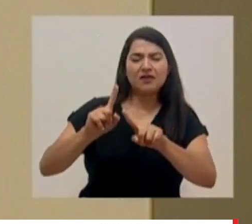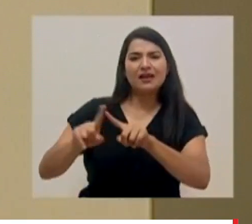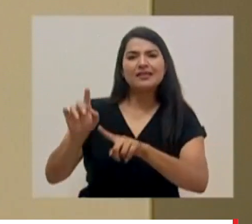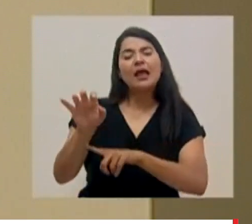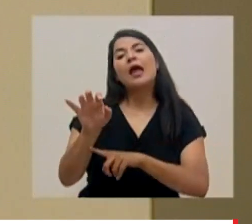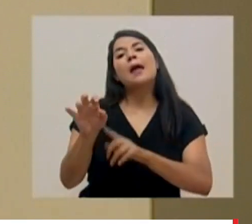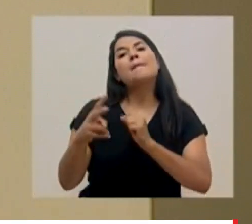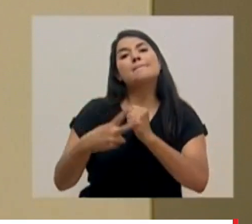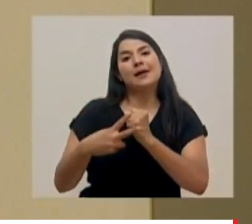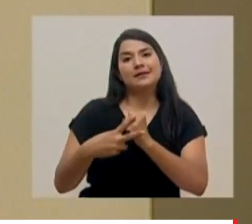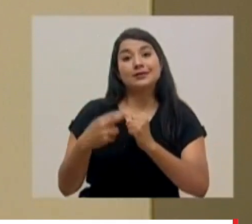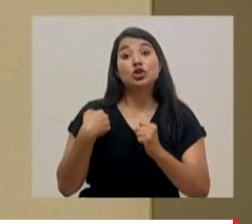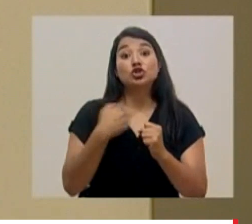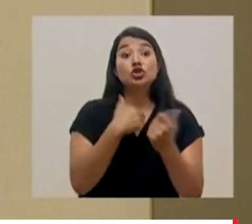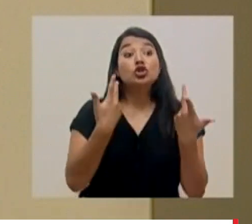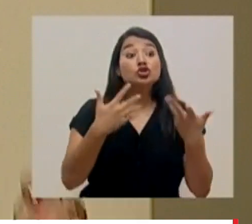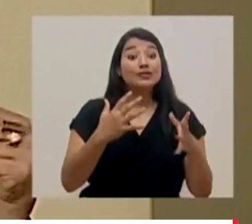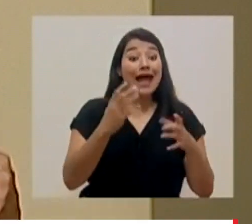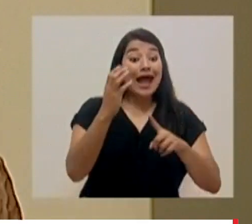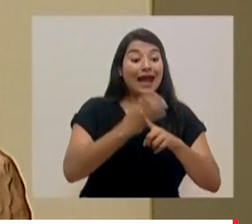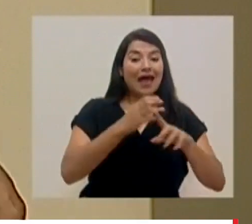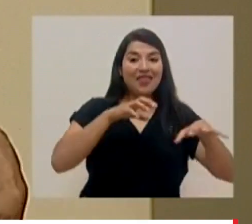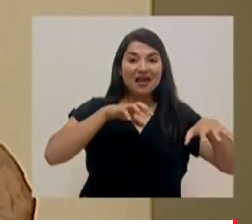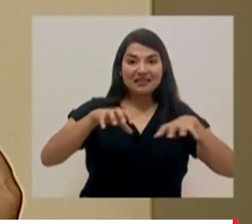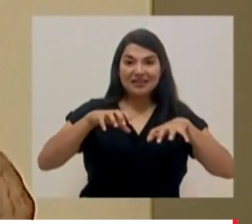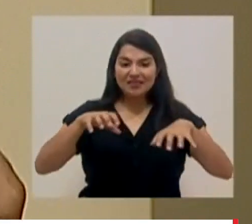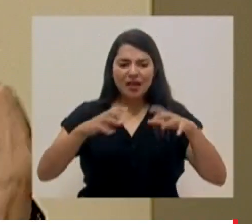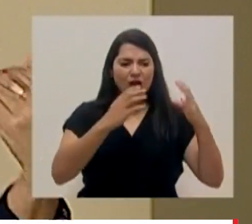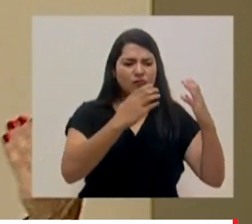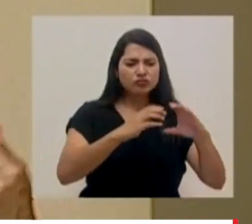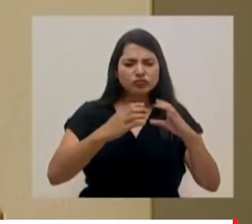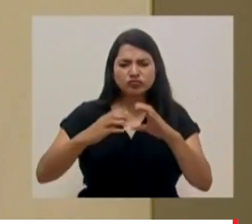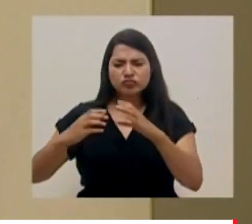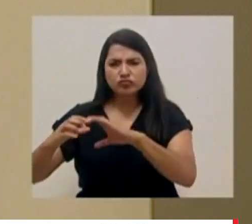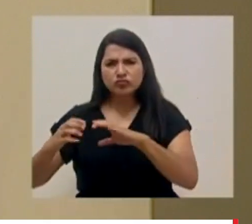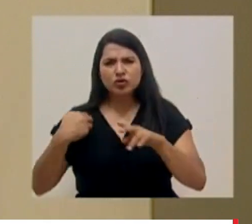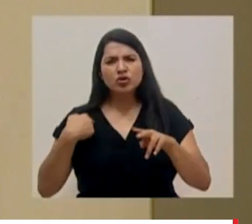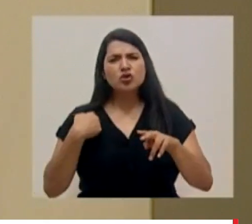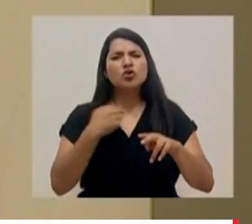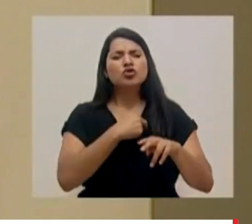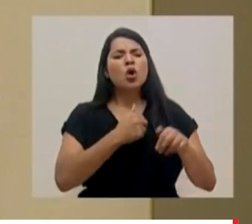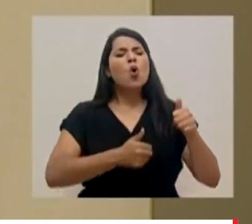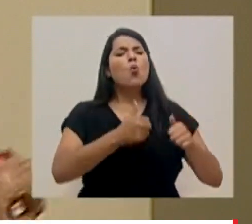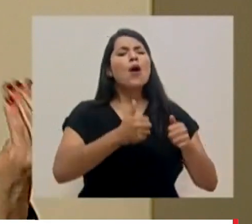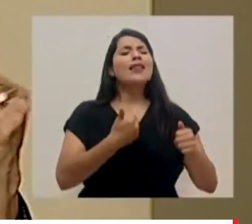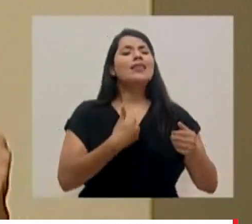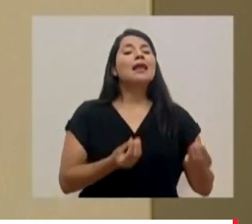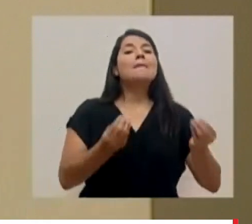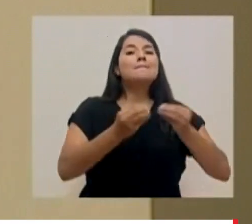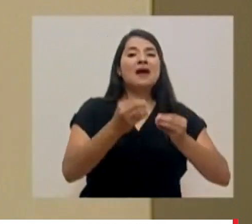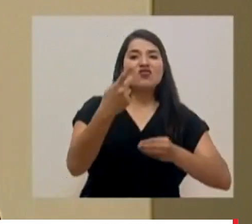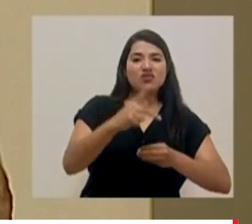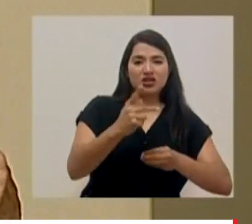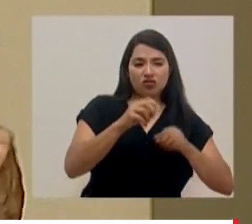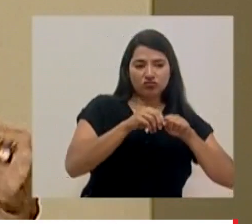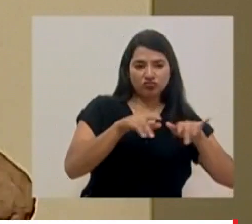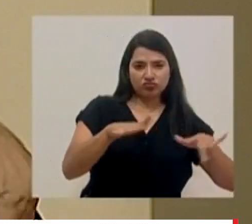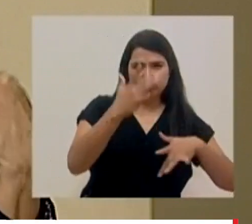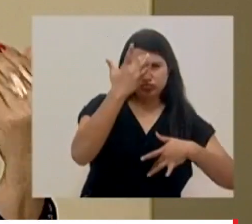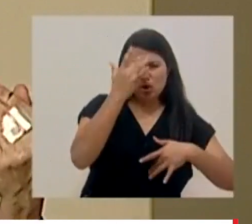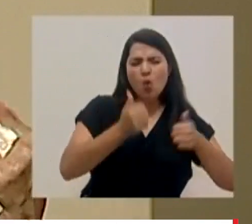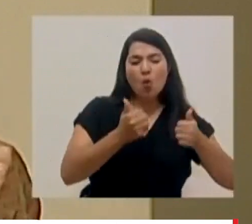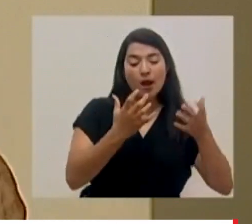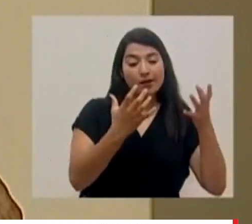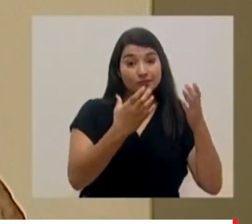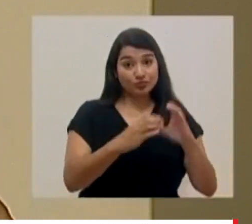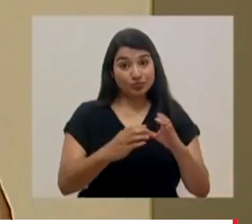hemos categorizado las actividades de cuáles actividades son más propensas al riesgo de contagio. Hoy iniciamos